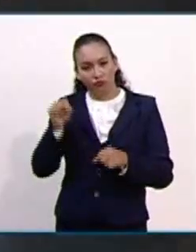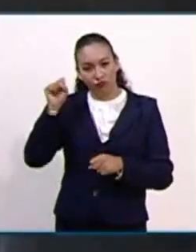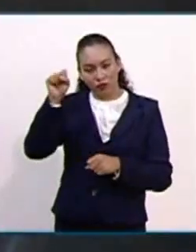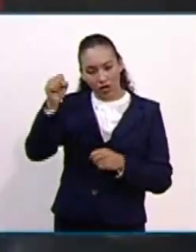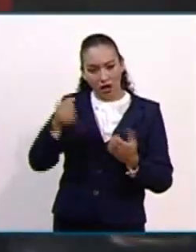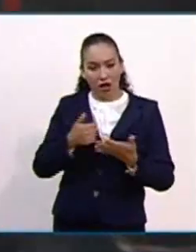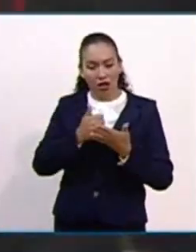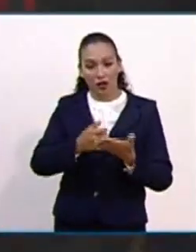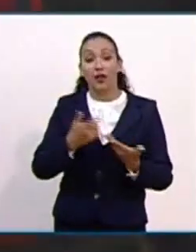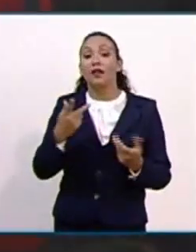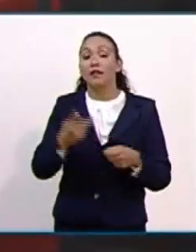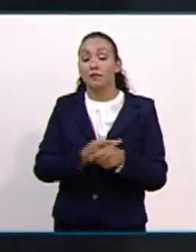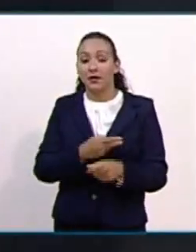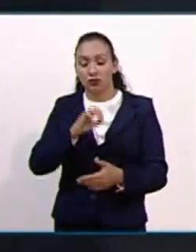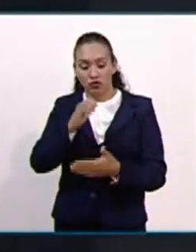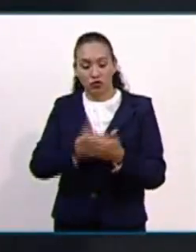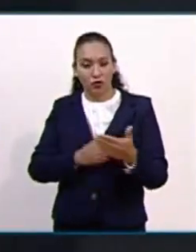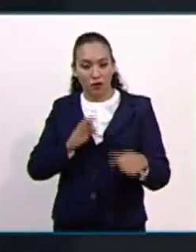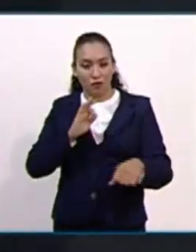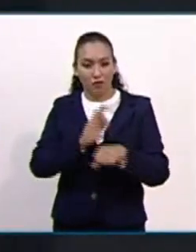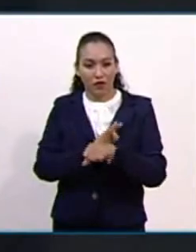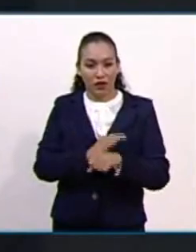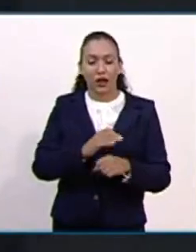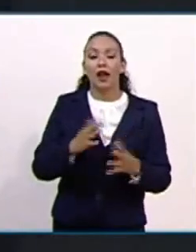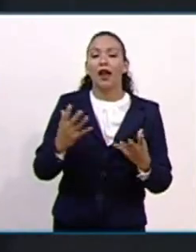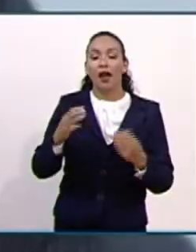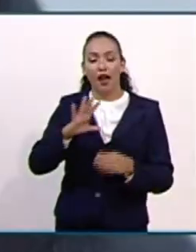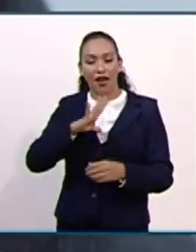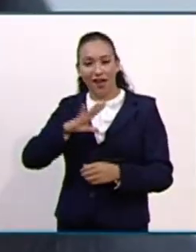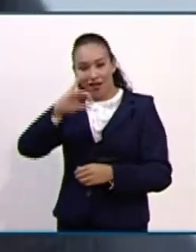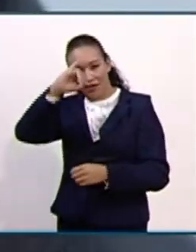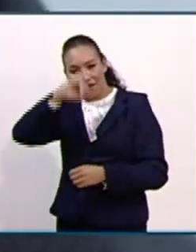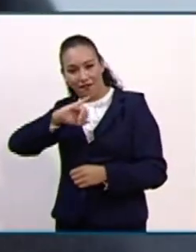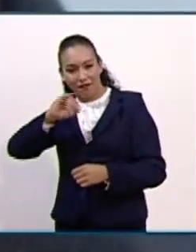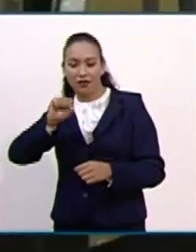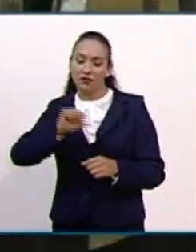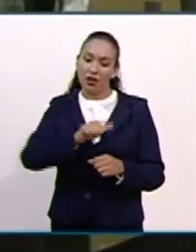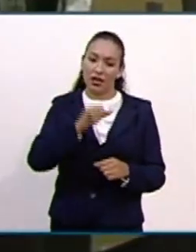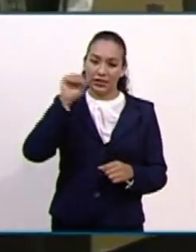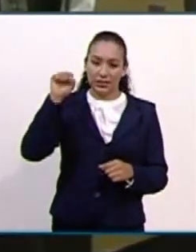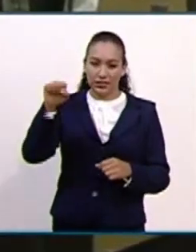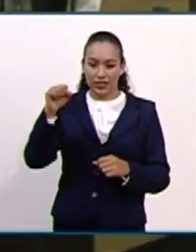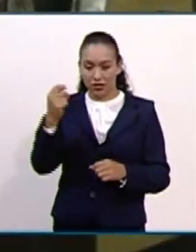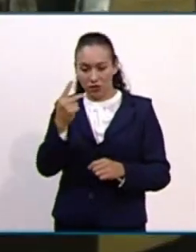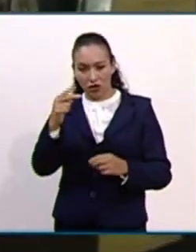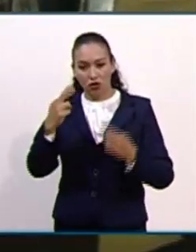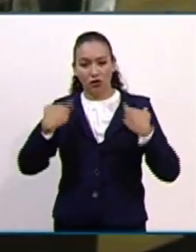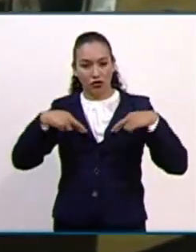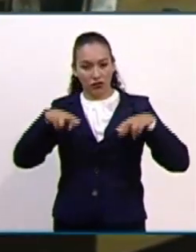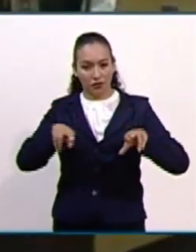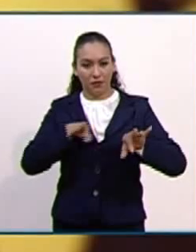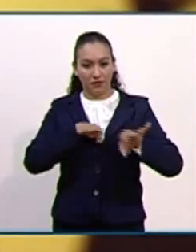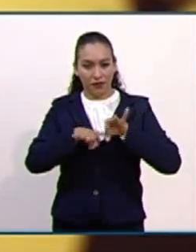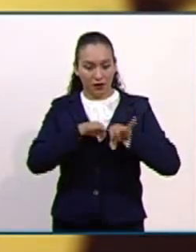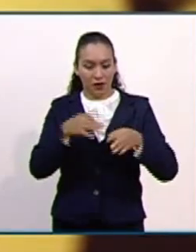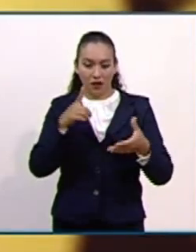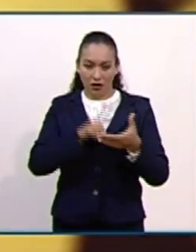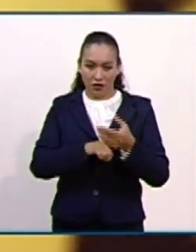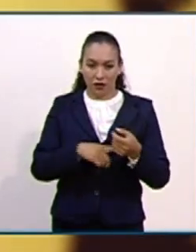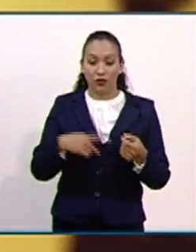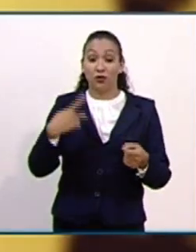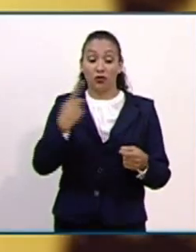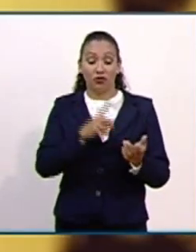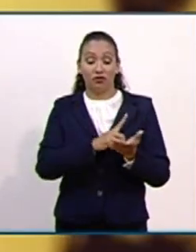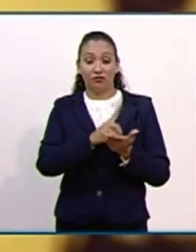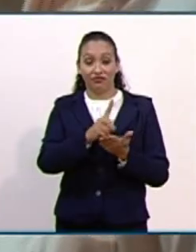los contratos de protección que se pactaban entre patrones y sindicatos que no representaban a los trabajadores, afectando sus derechos